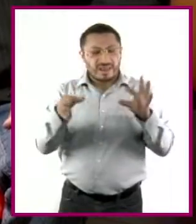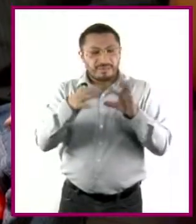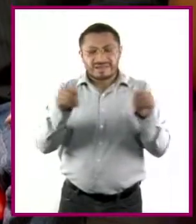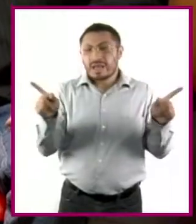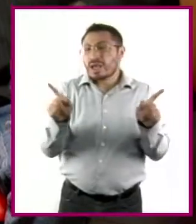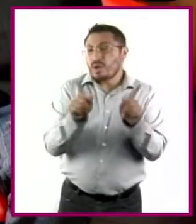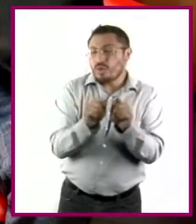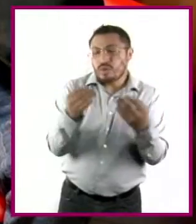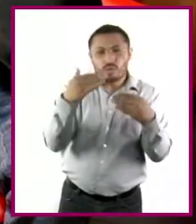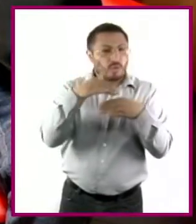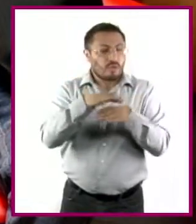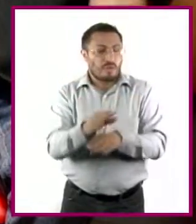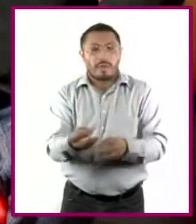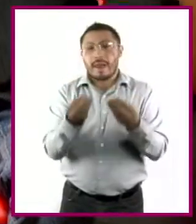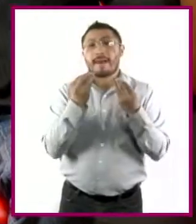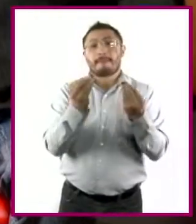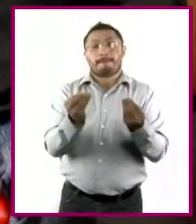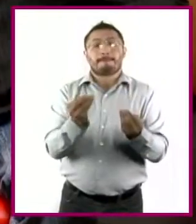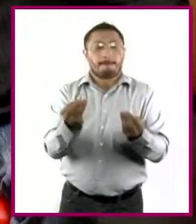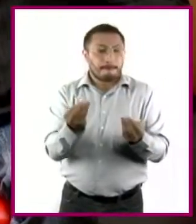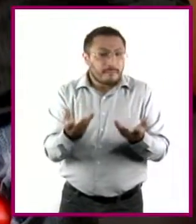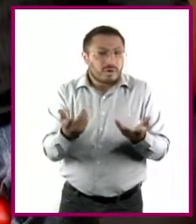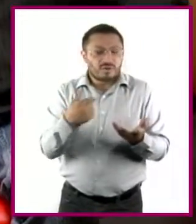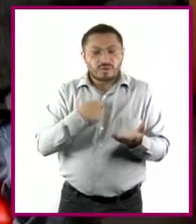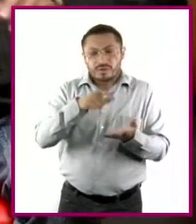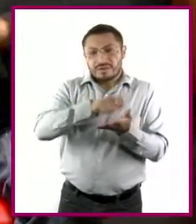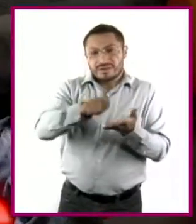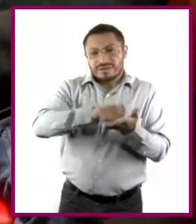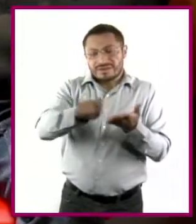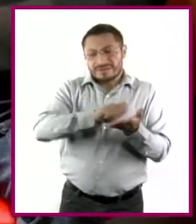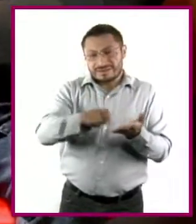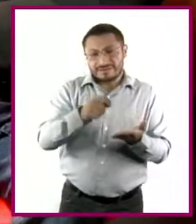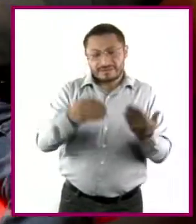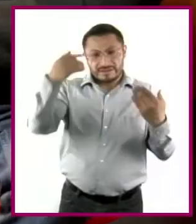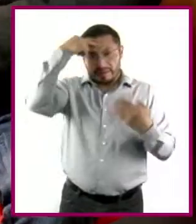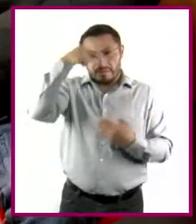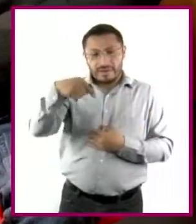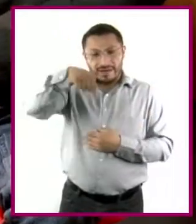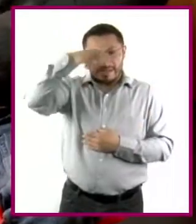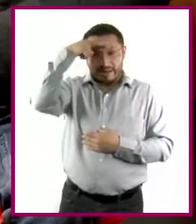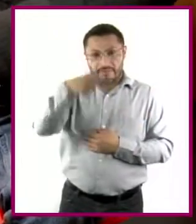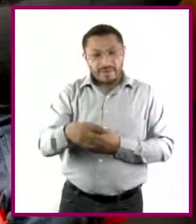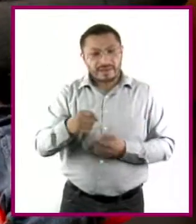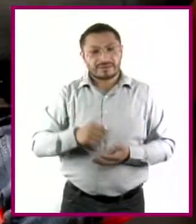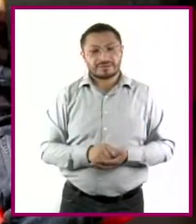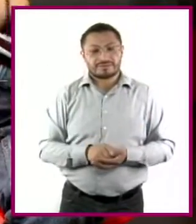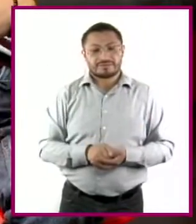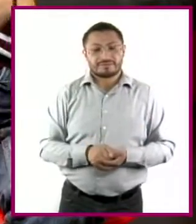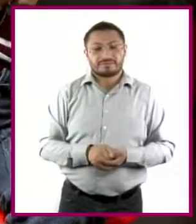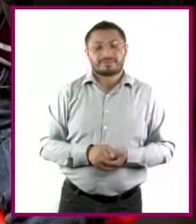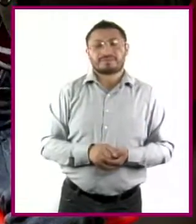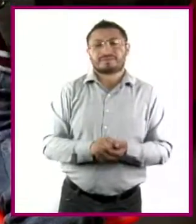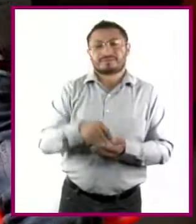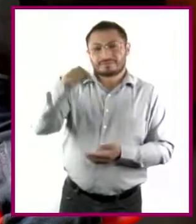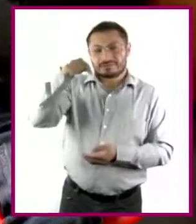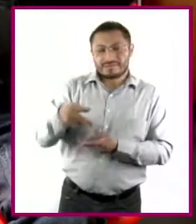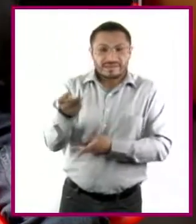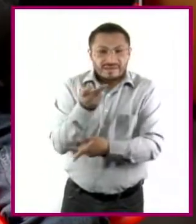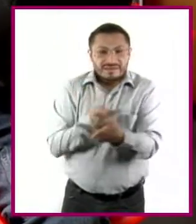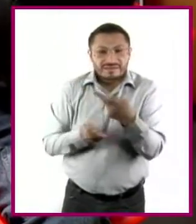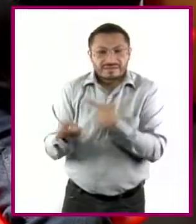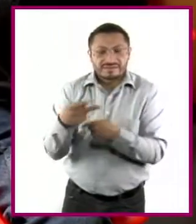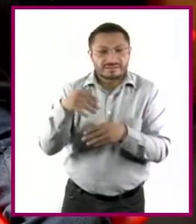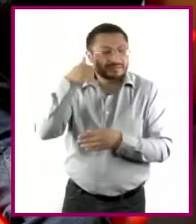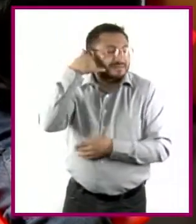fragmento de uno de los tantos que escribí para referirme a estas tierras nuestras. Permítanme. Ay, trae su libro de No, bolsillo. me dieron aquí un aparatito que